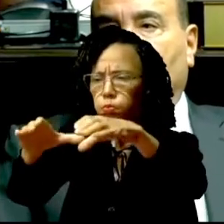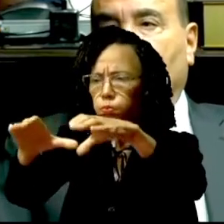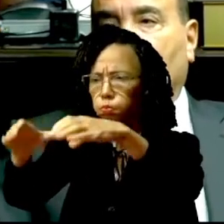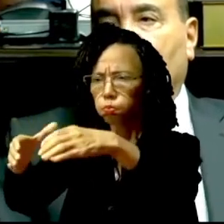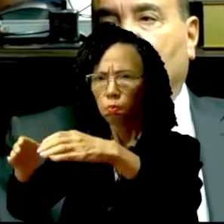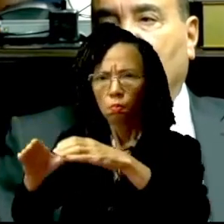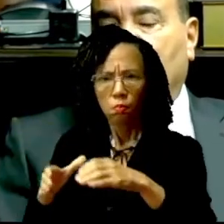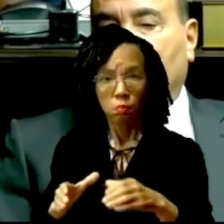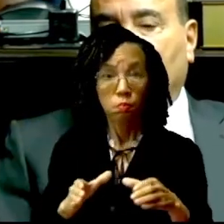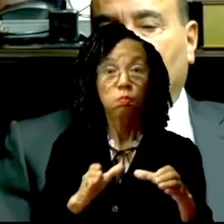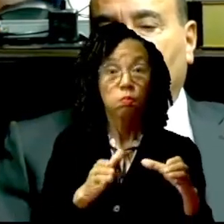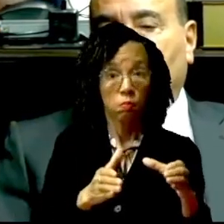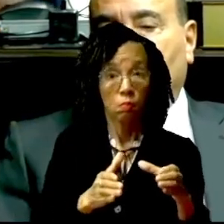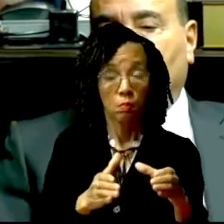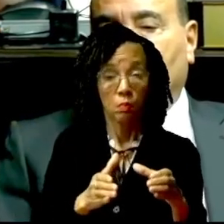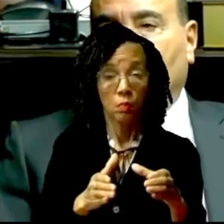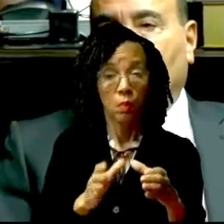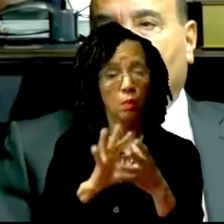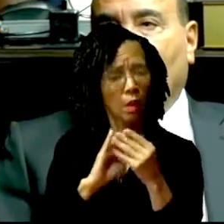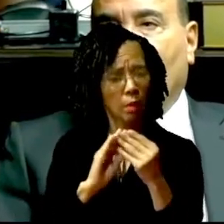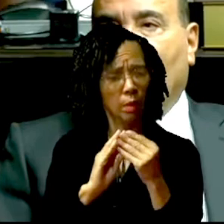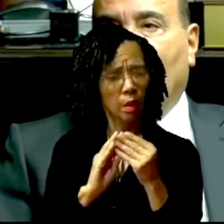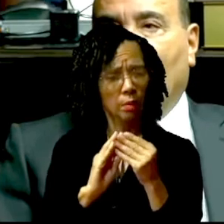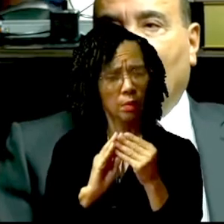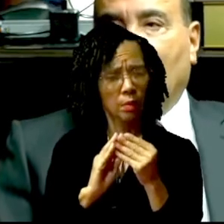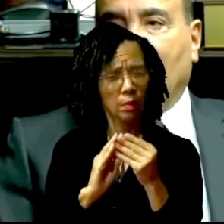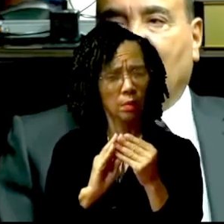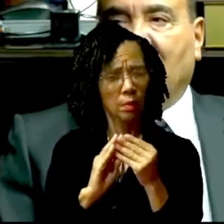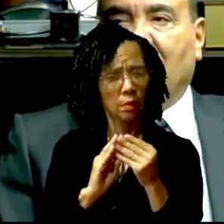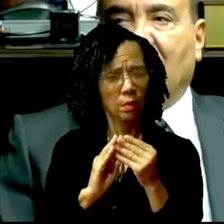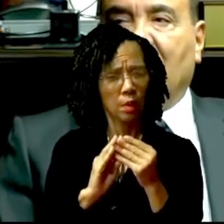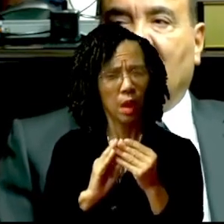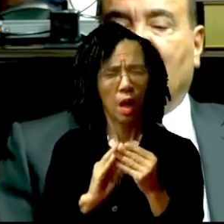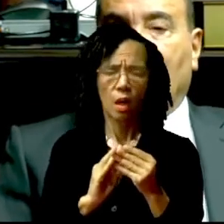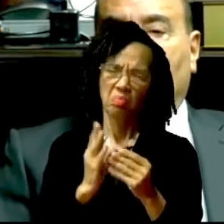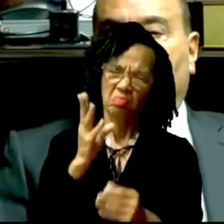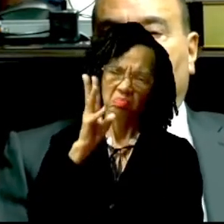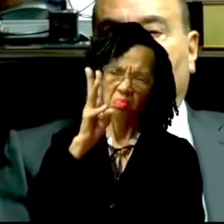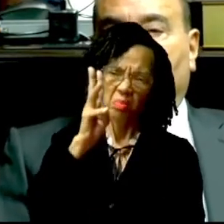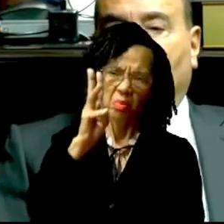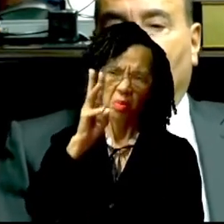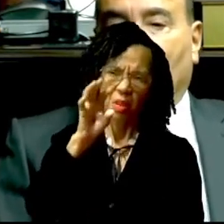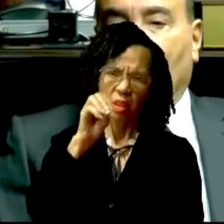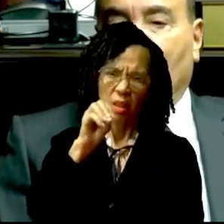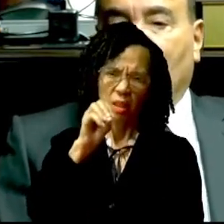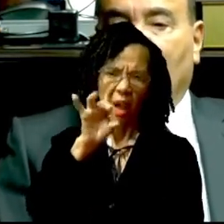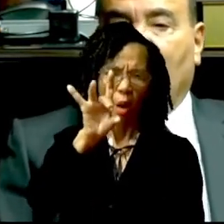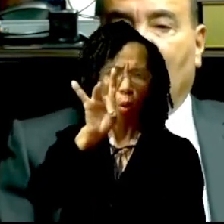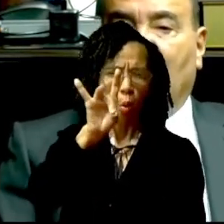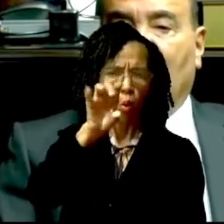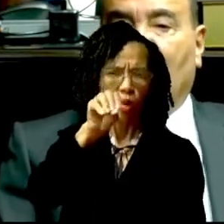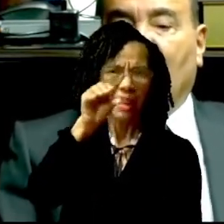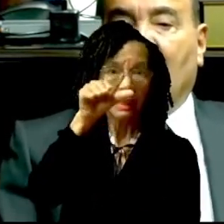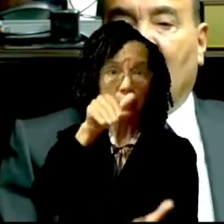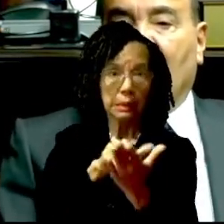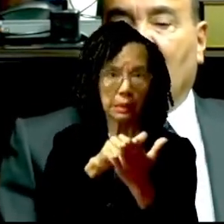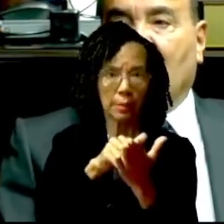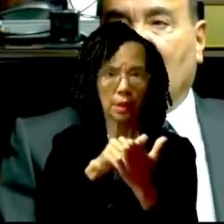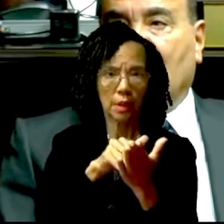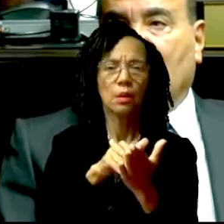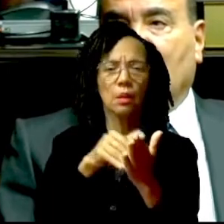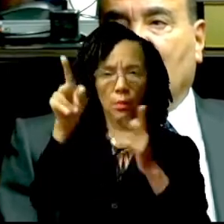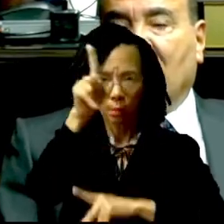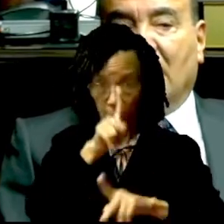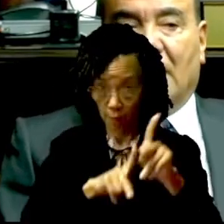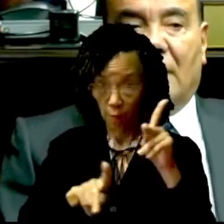de aproximadamente una población de 60 a 80 mil habitantes. Y decimos que de 60 a